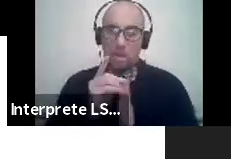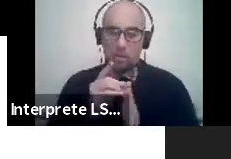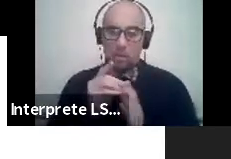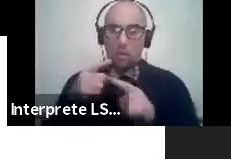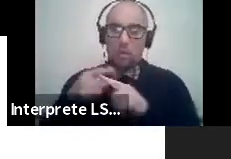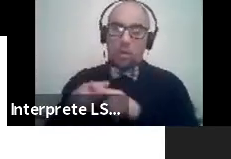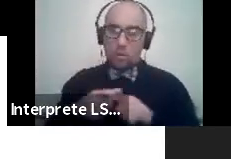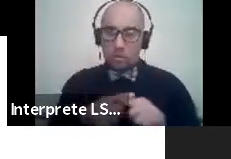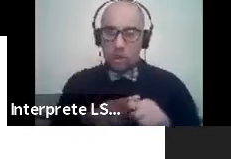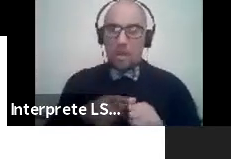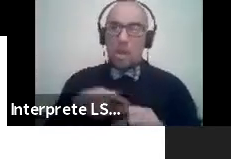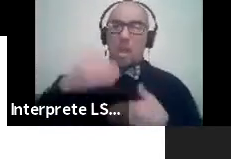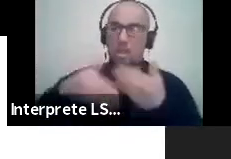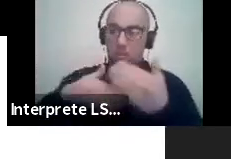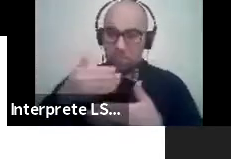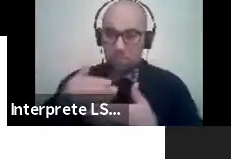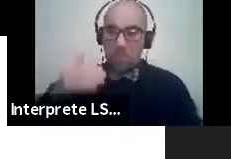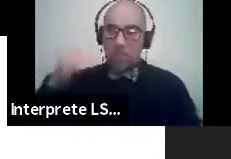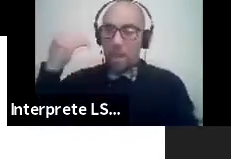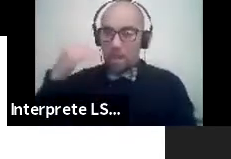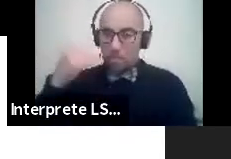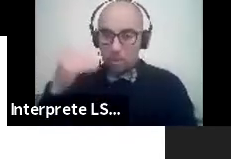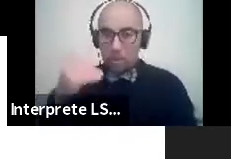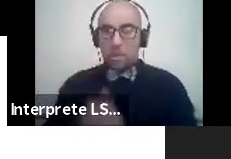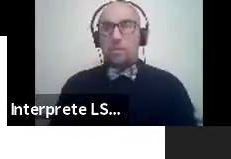sociedades sustentables es fundamental